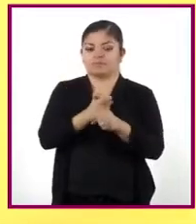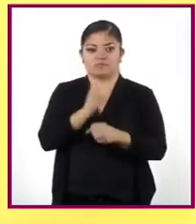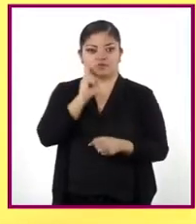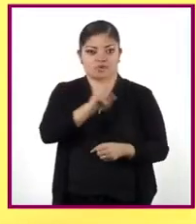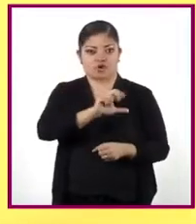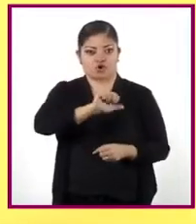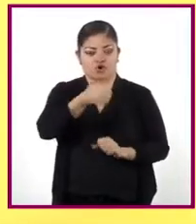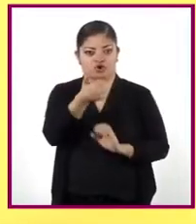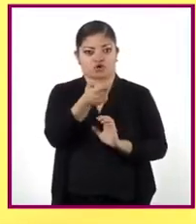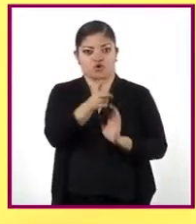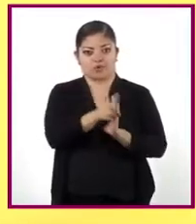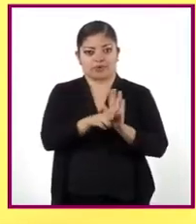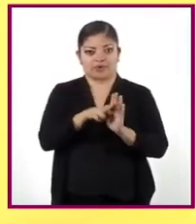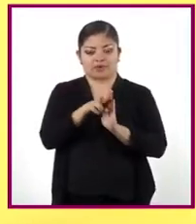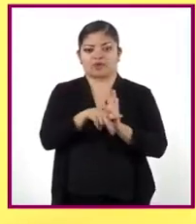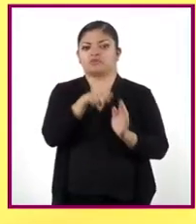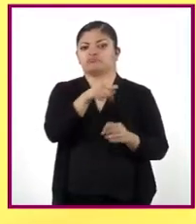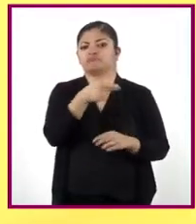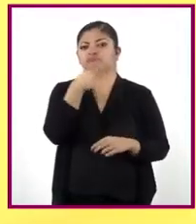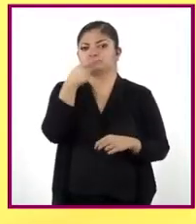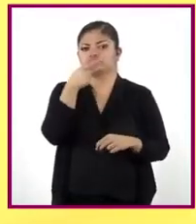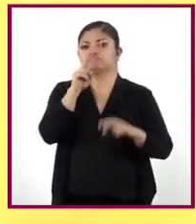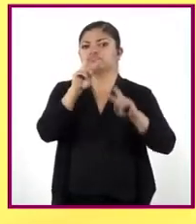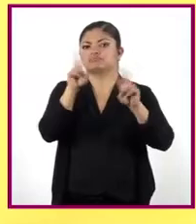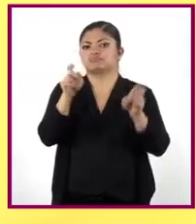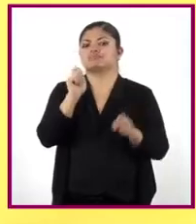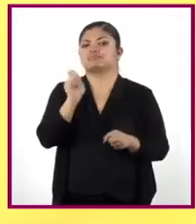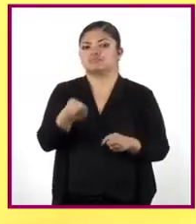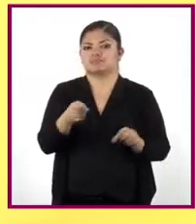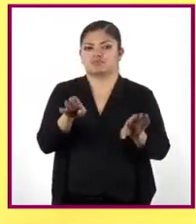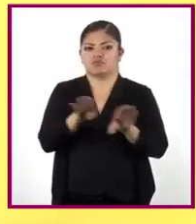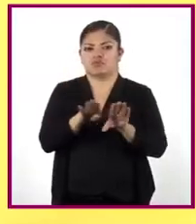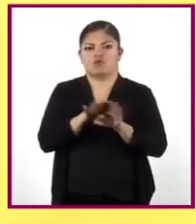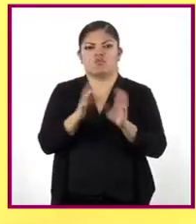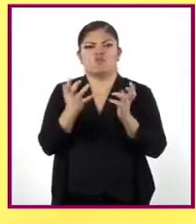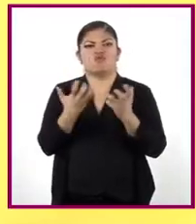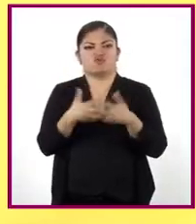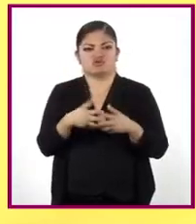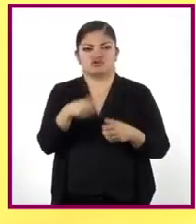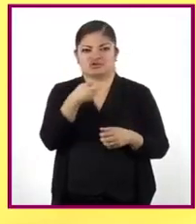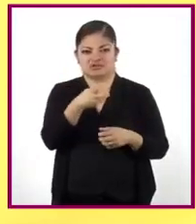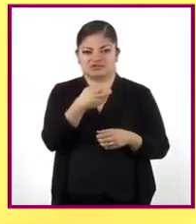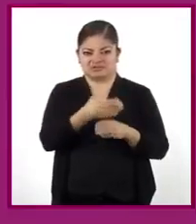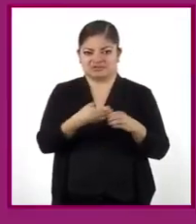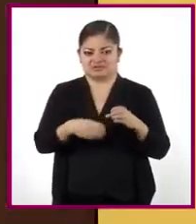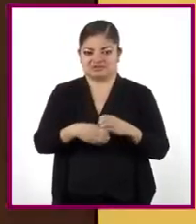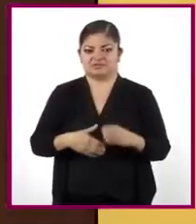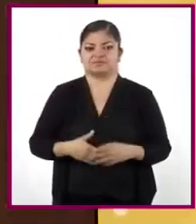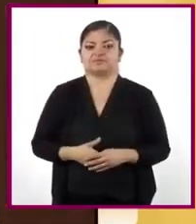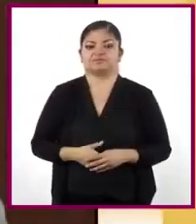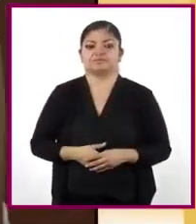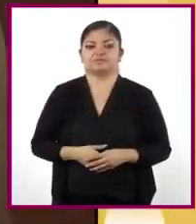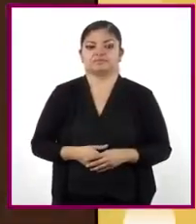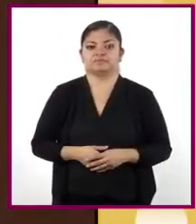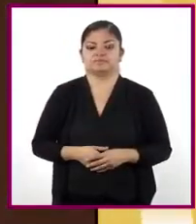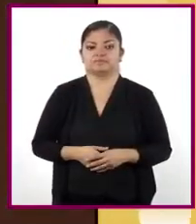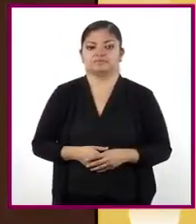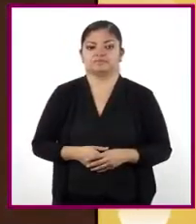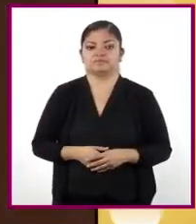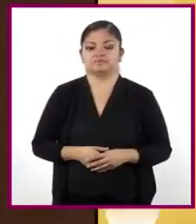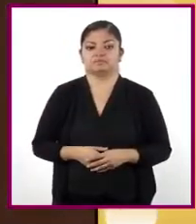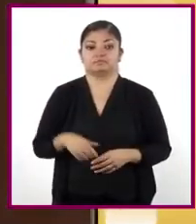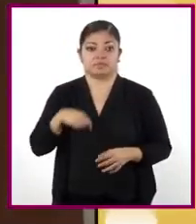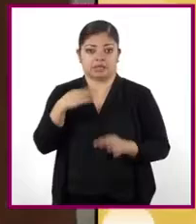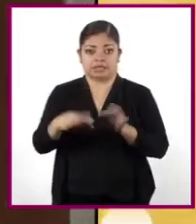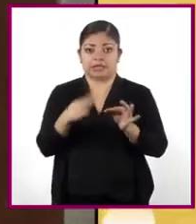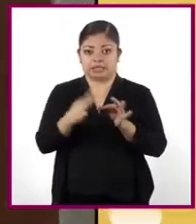siguiente video, el cual aborda un poco más sobre el funcionamiento de este instrumento. Ya tengo mi